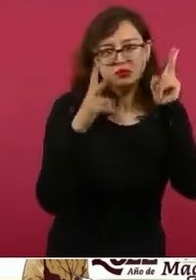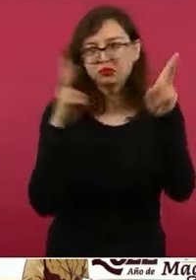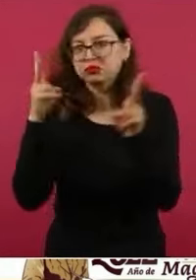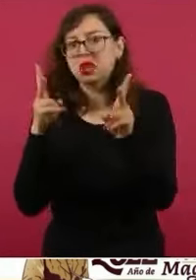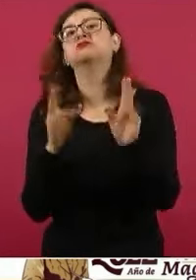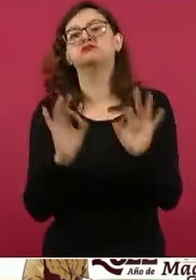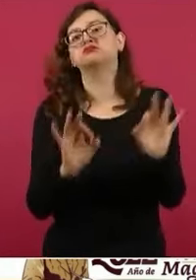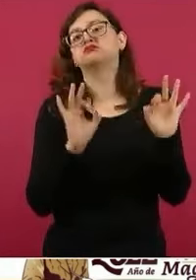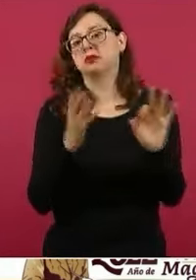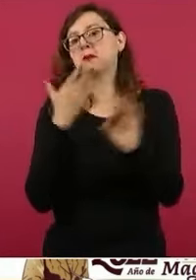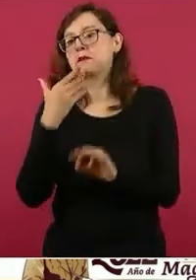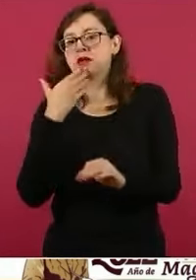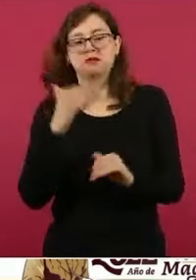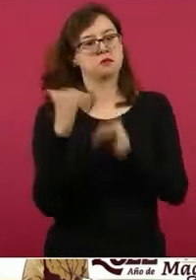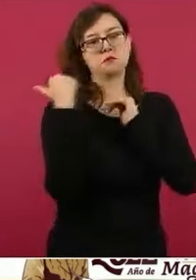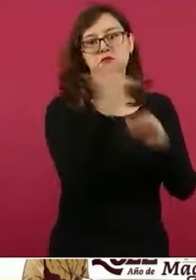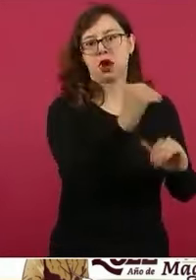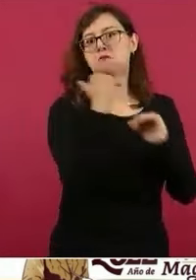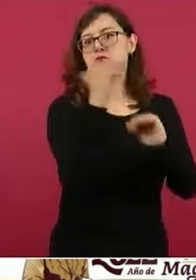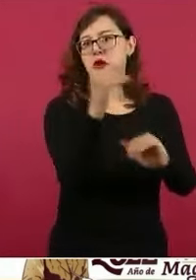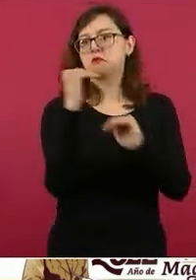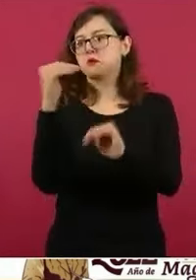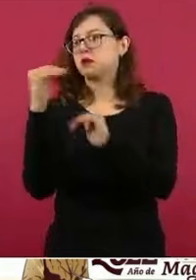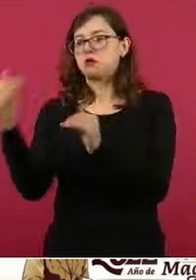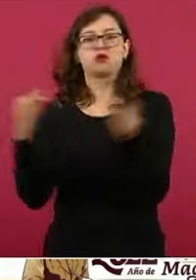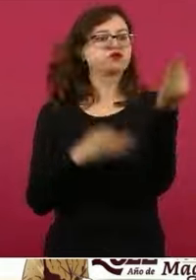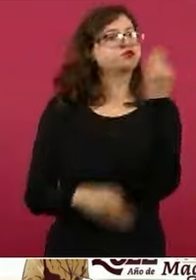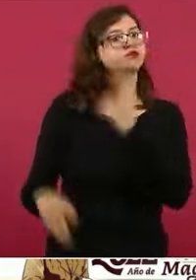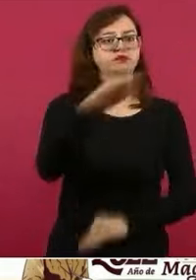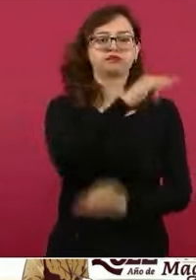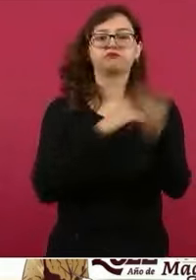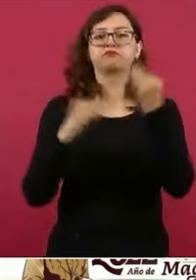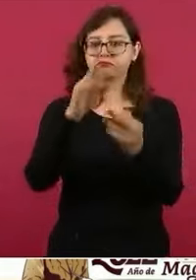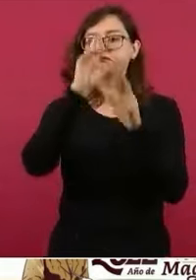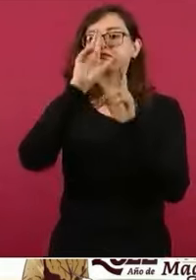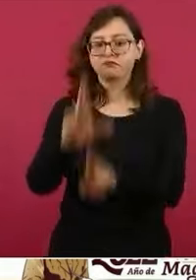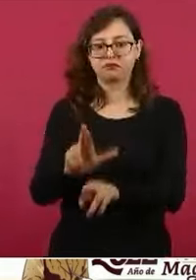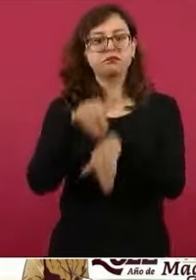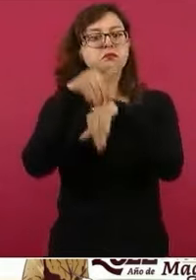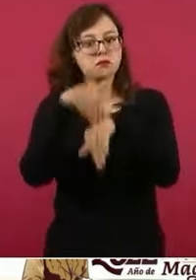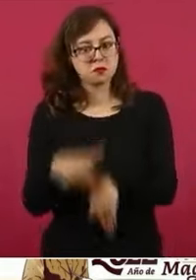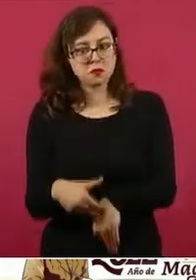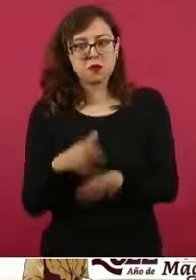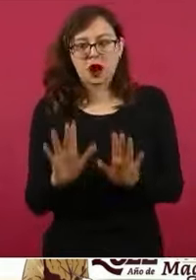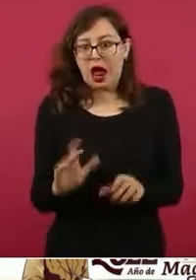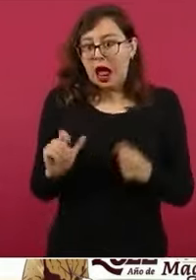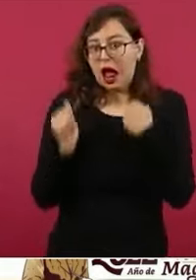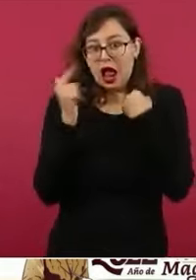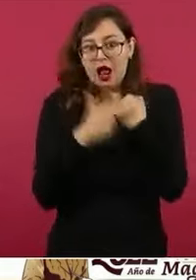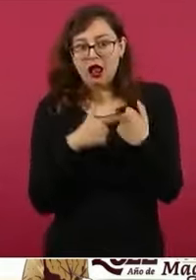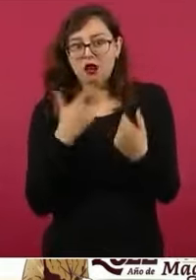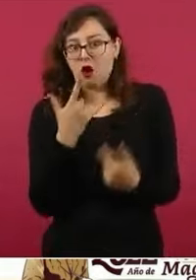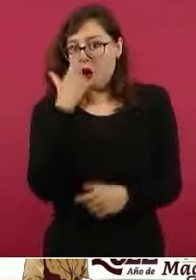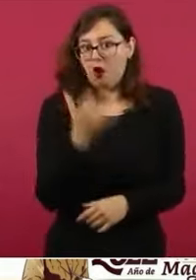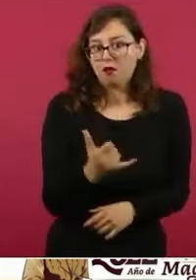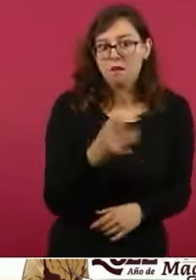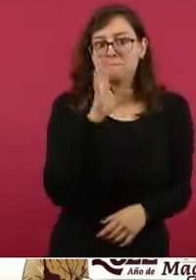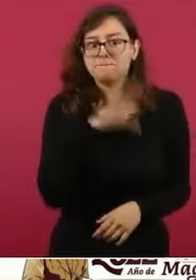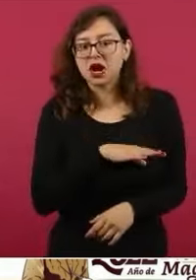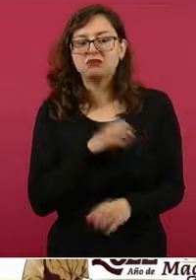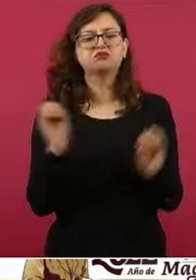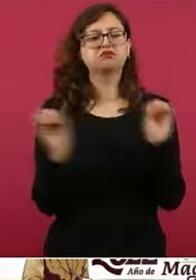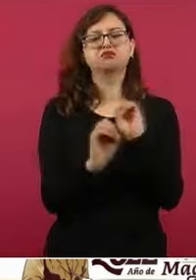o al precio máximo establecido en la región. Ninguna irregularidad especial que reportar en esta